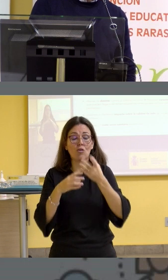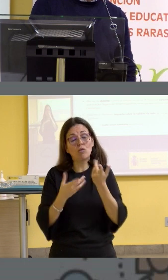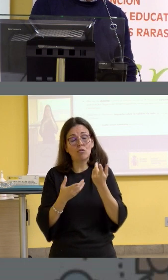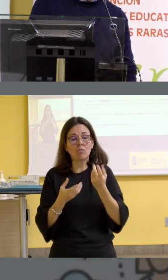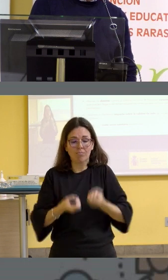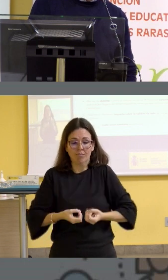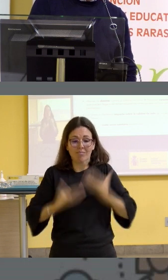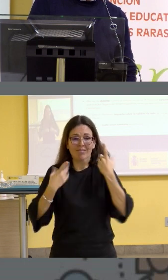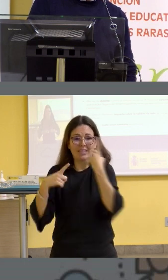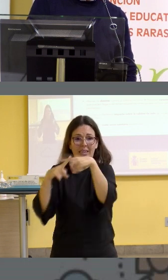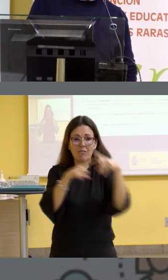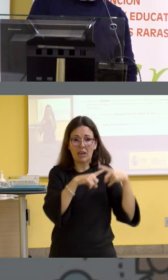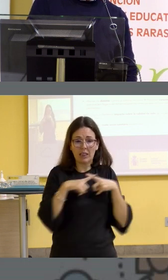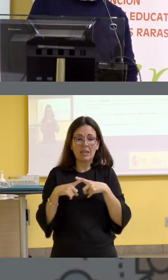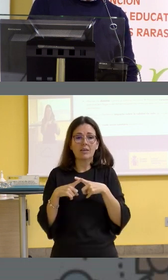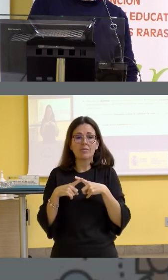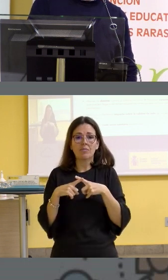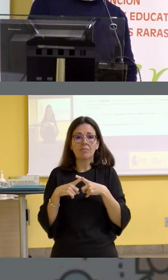distinta.